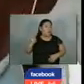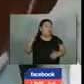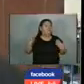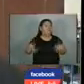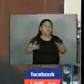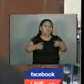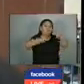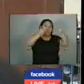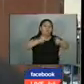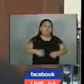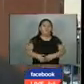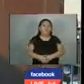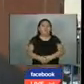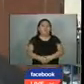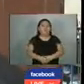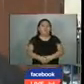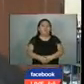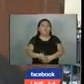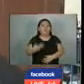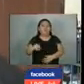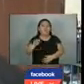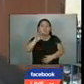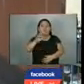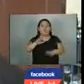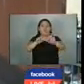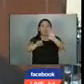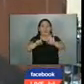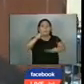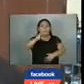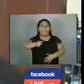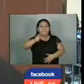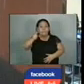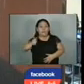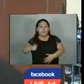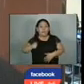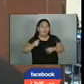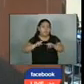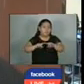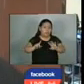en prisión. Quedó a 36 meses la condena, pero